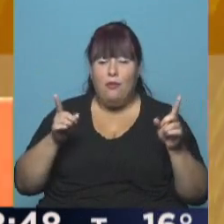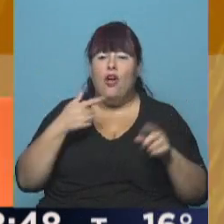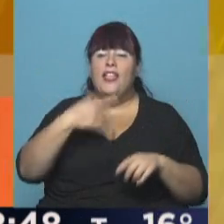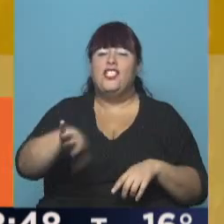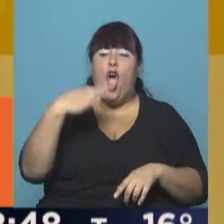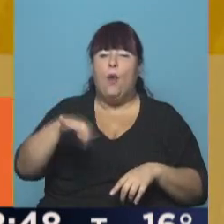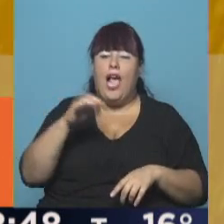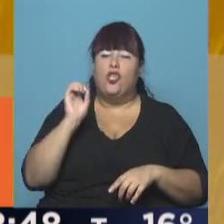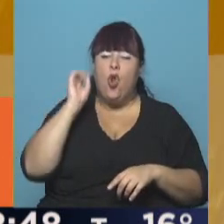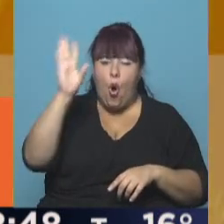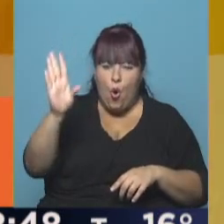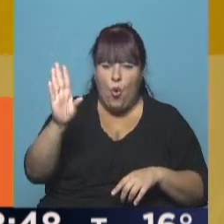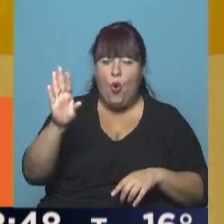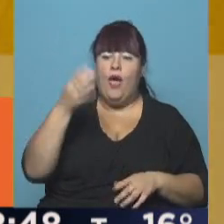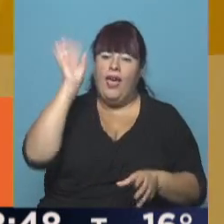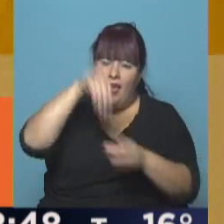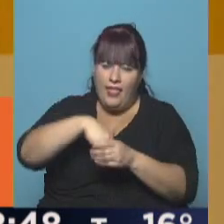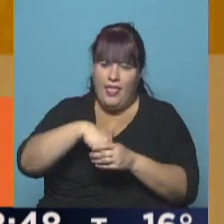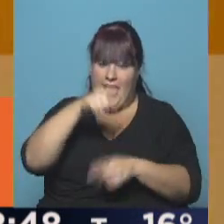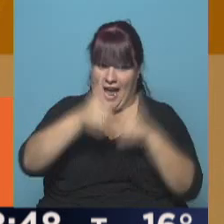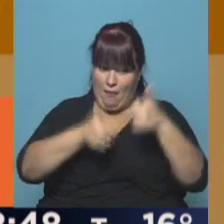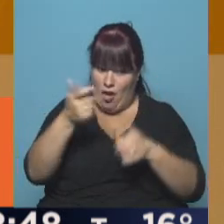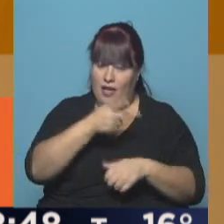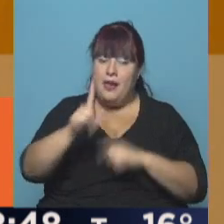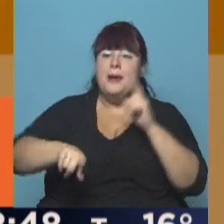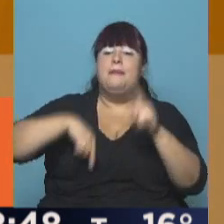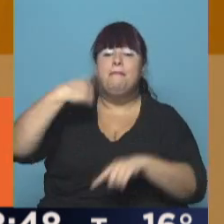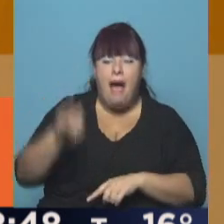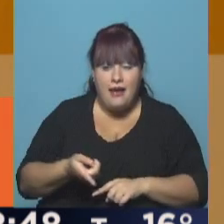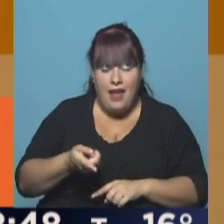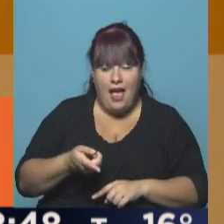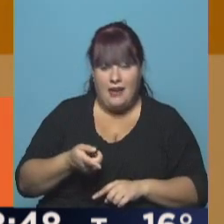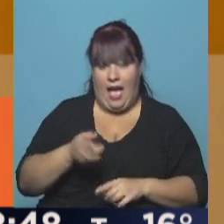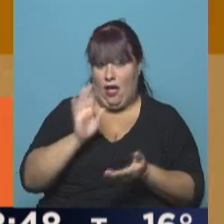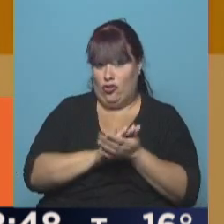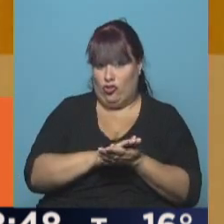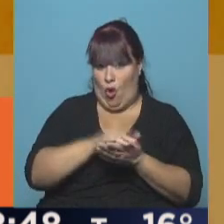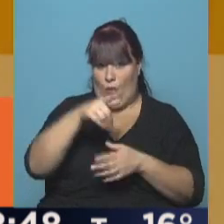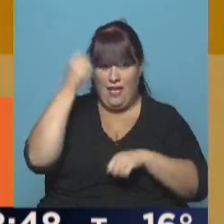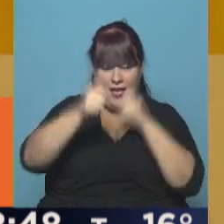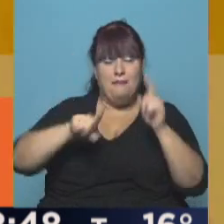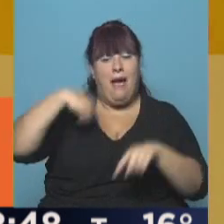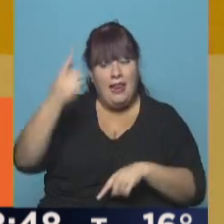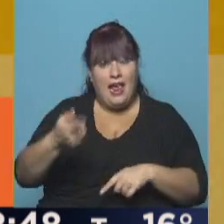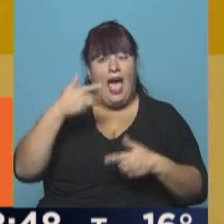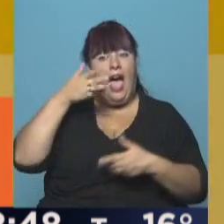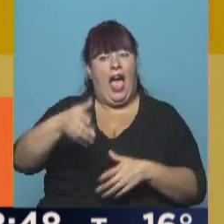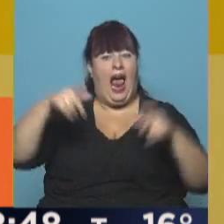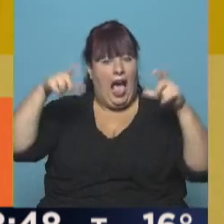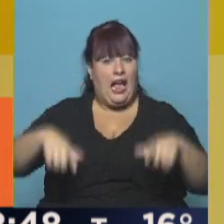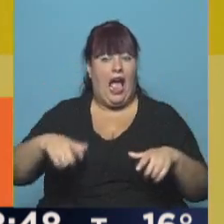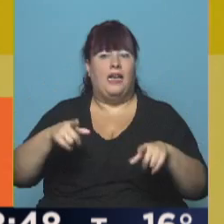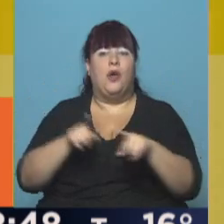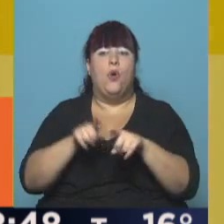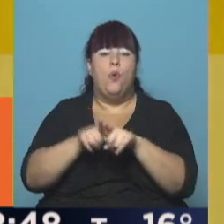obligó a los clubes participantes del torneo al día siguiente de que sucedido el hecho a salir a los estadios